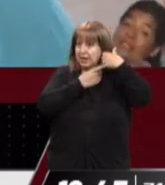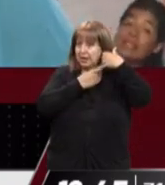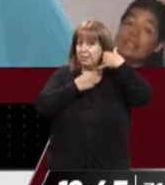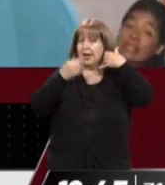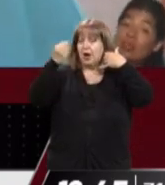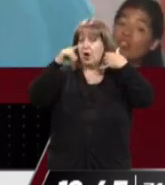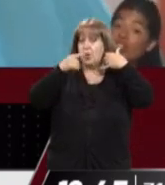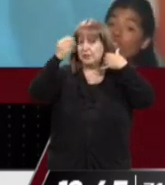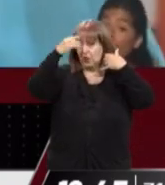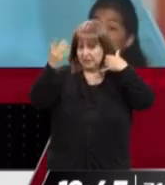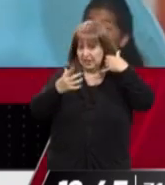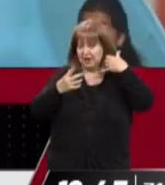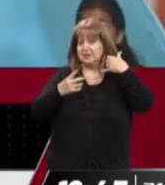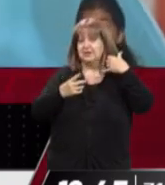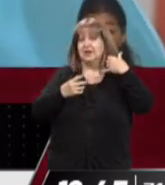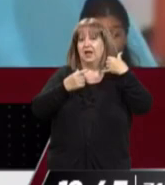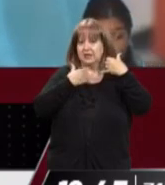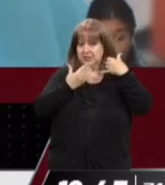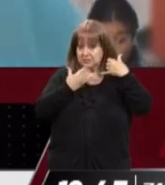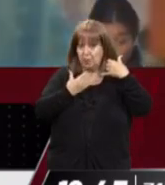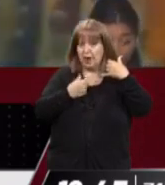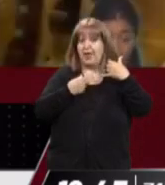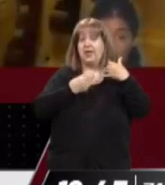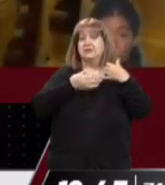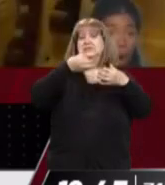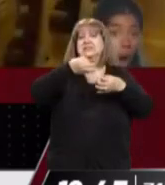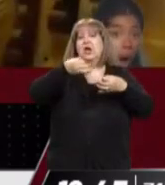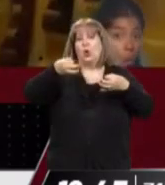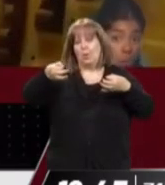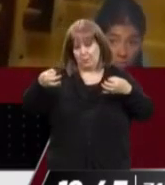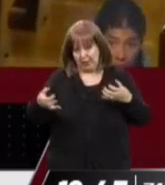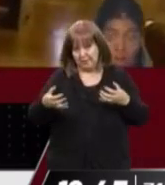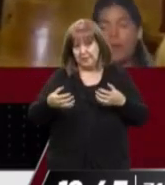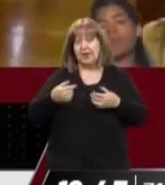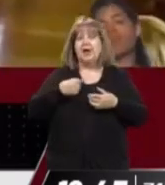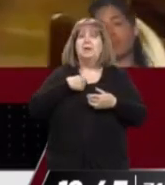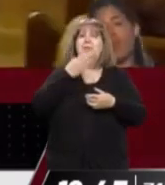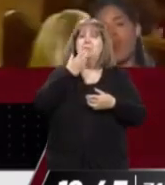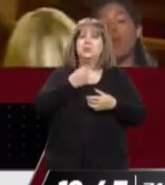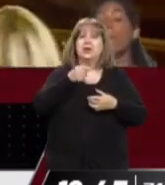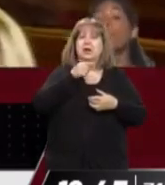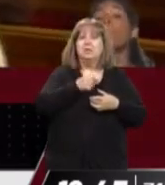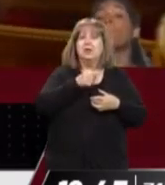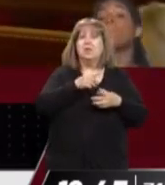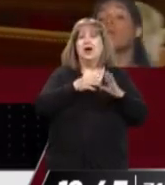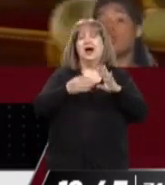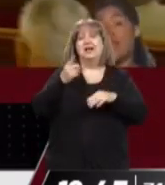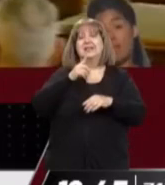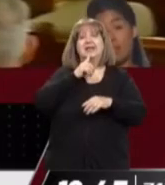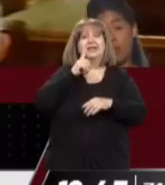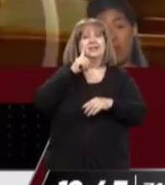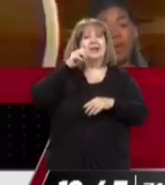de esa escucha ilegal, esa prueba sí se puede usar si se cumple el procedimiento. Me hubiese gustado que hubiesen seguido el mismo criterio con Héctor Timerman, a